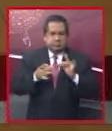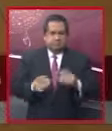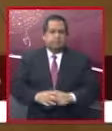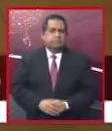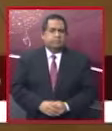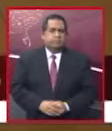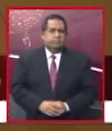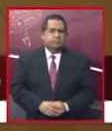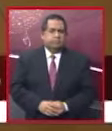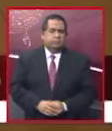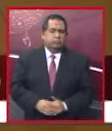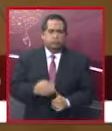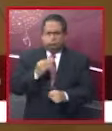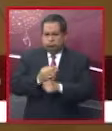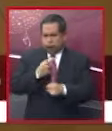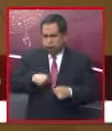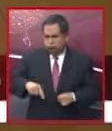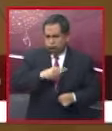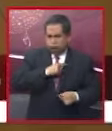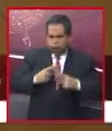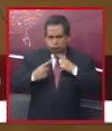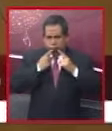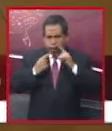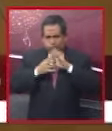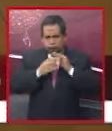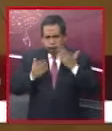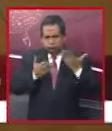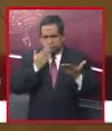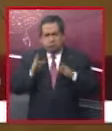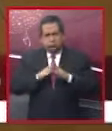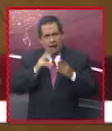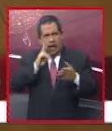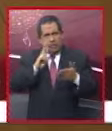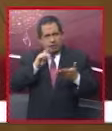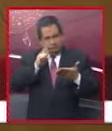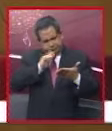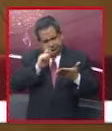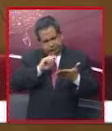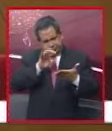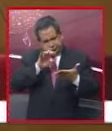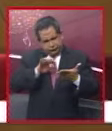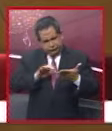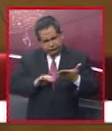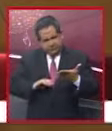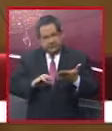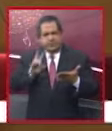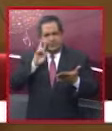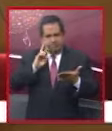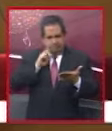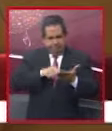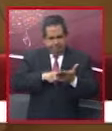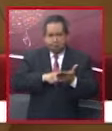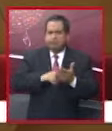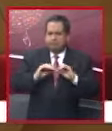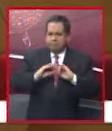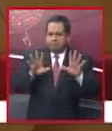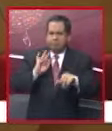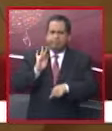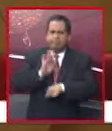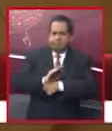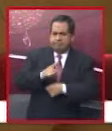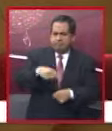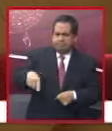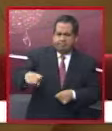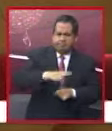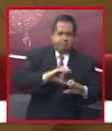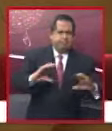Estamos dispuestos a contribuir al diálogo y el estudio de una redacción que deje claro el interés de la ciudadanía, en el